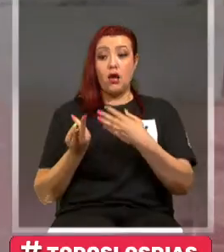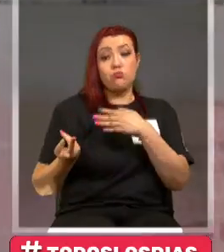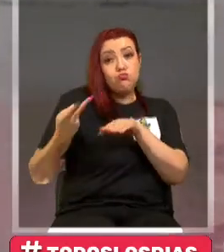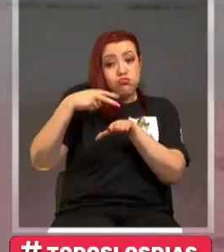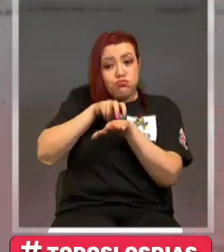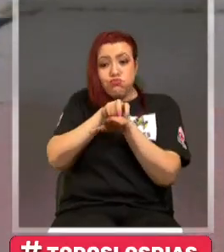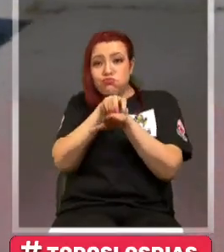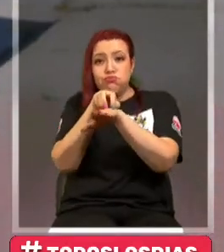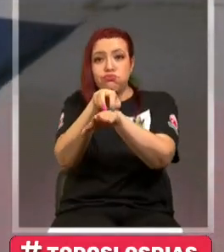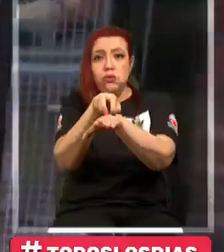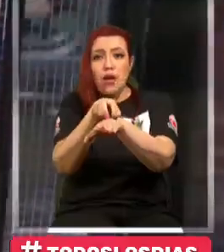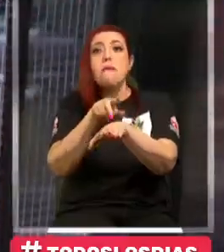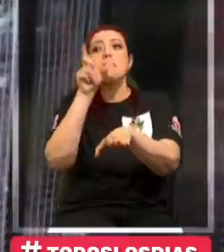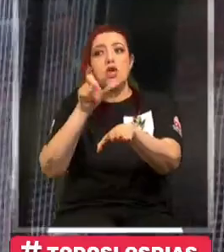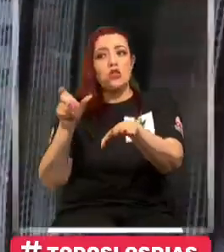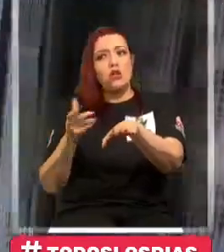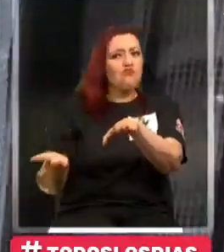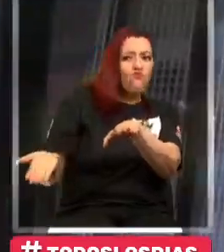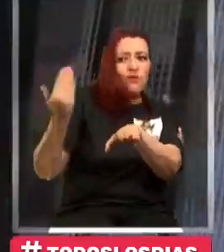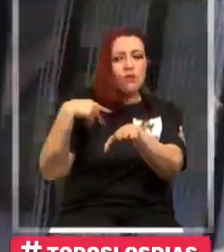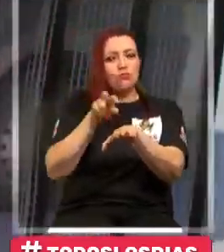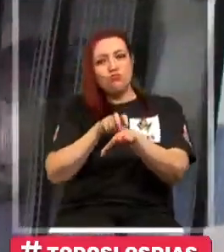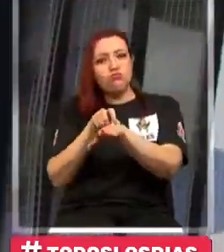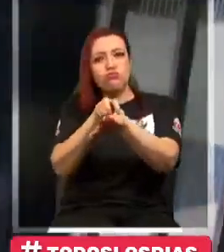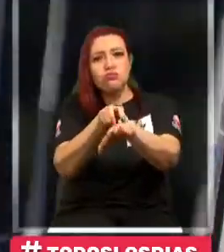andar con un niño en locomoción.